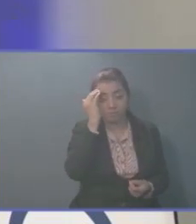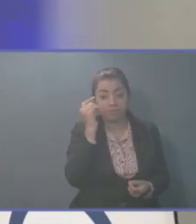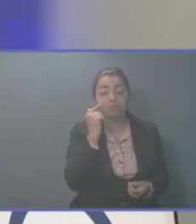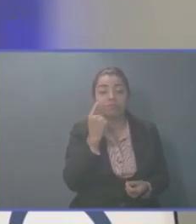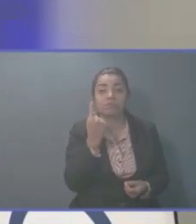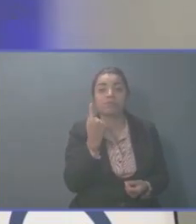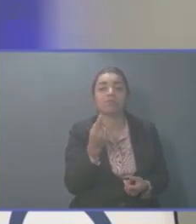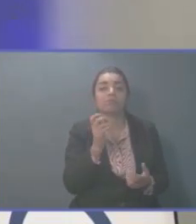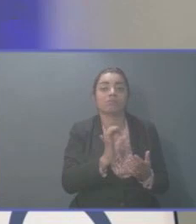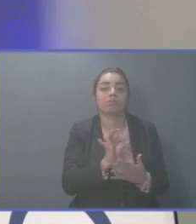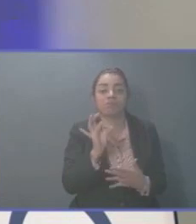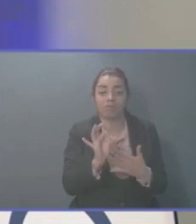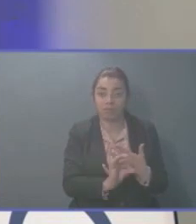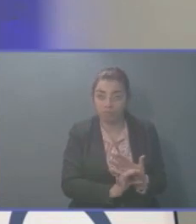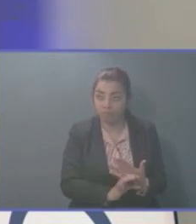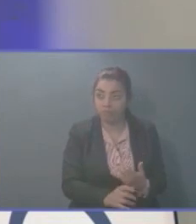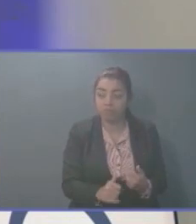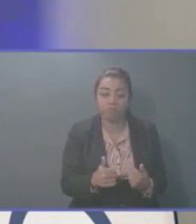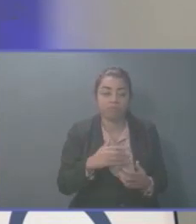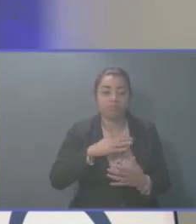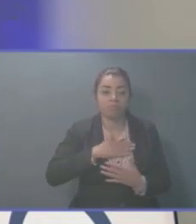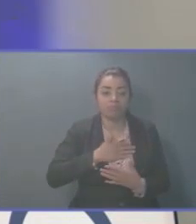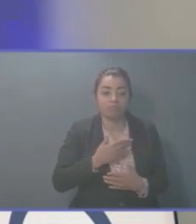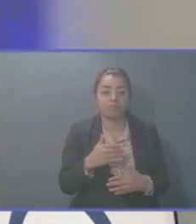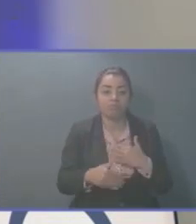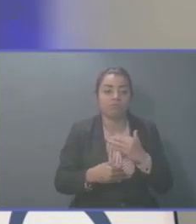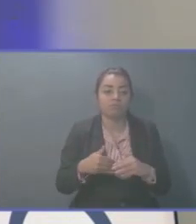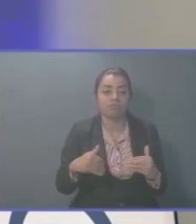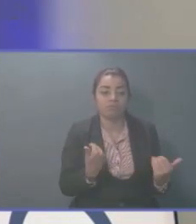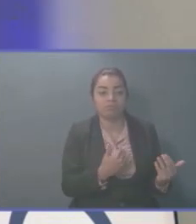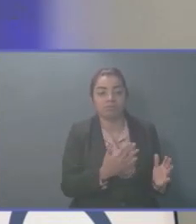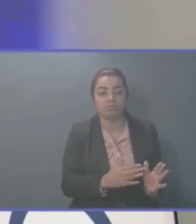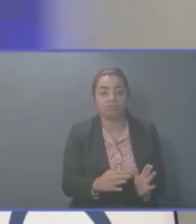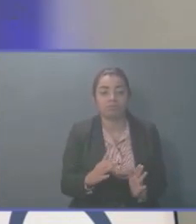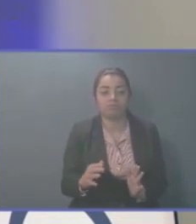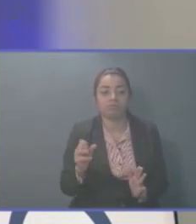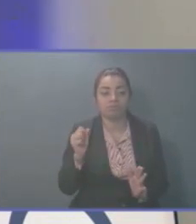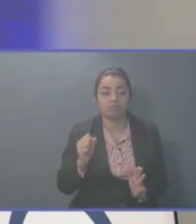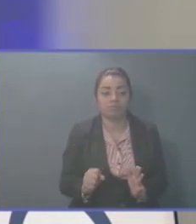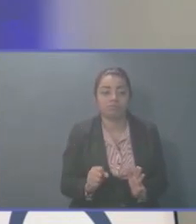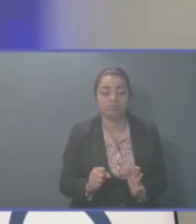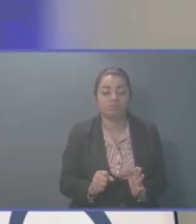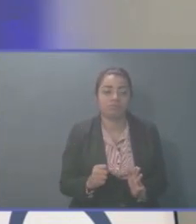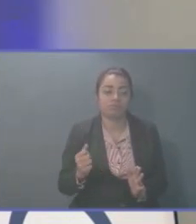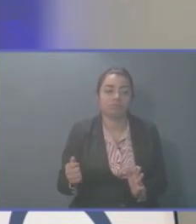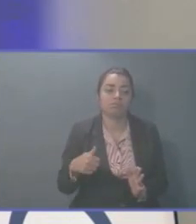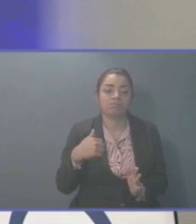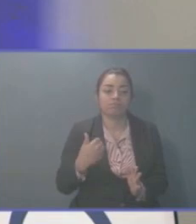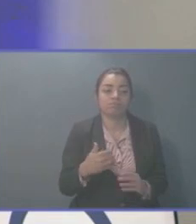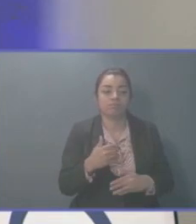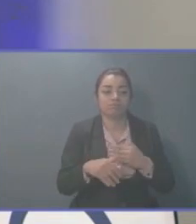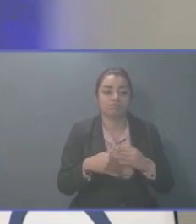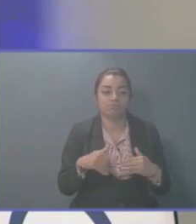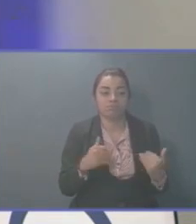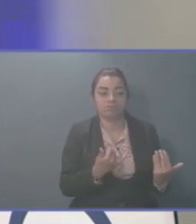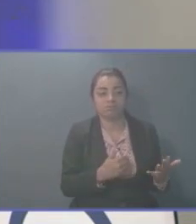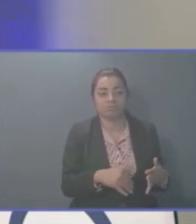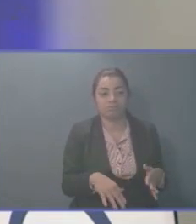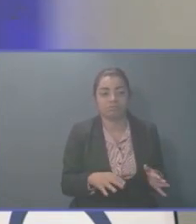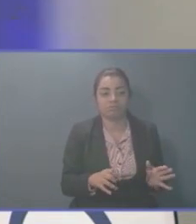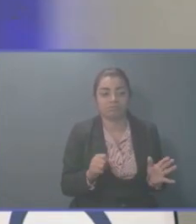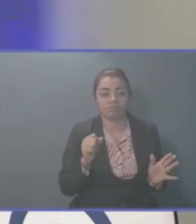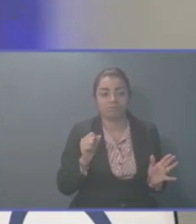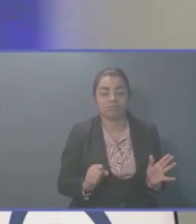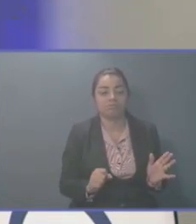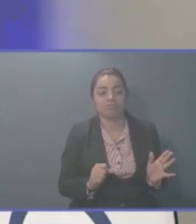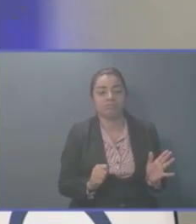un programa que de buena voluntad ellos están tratando de otorgar, digamos, con ciertas condiciones